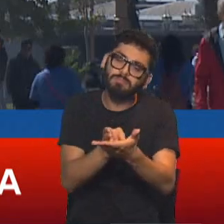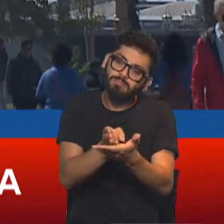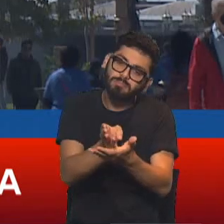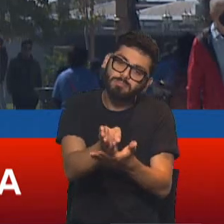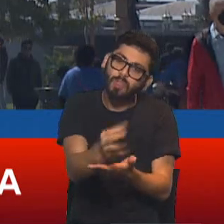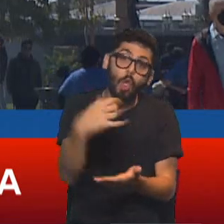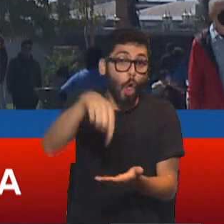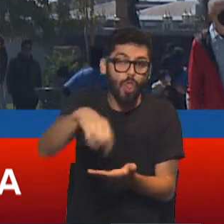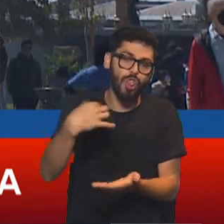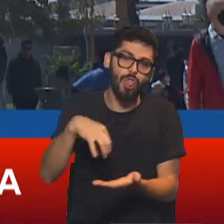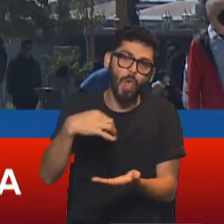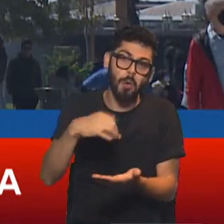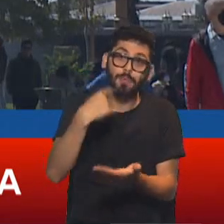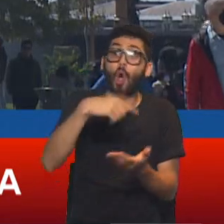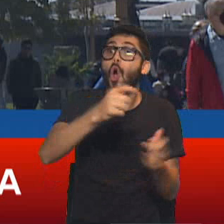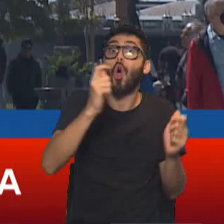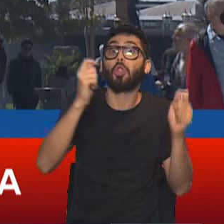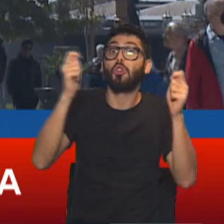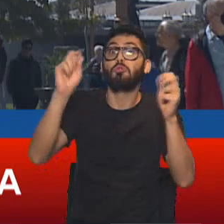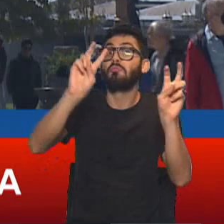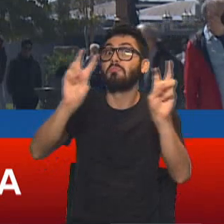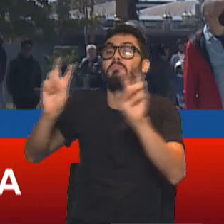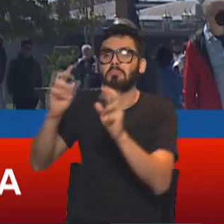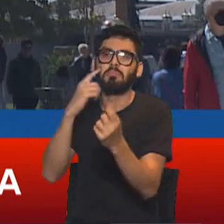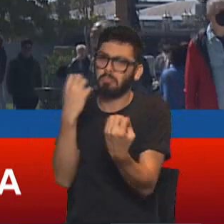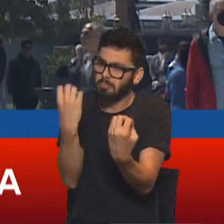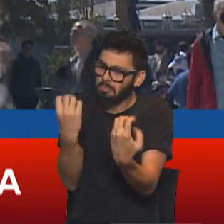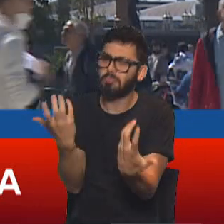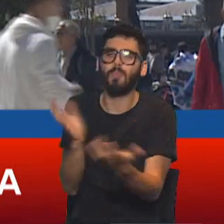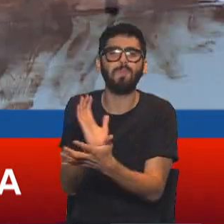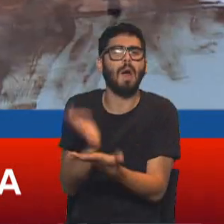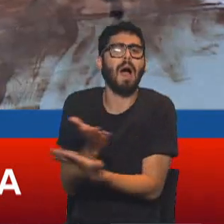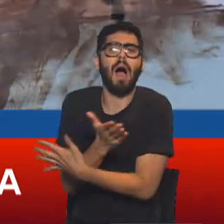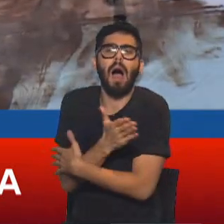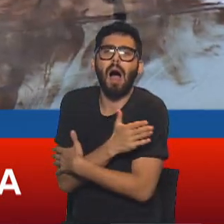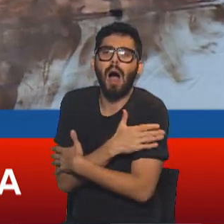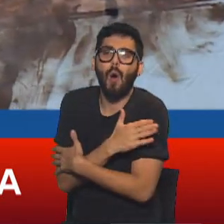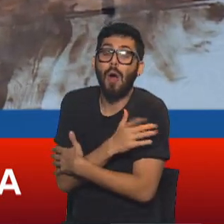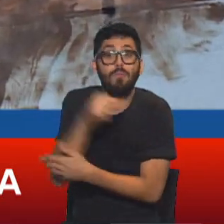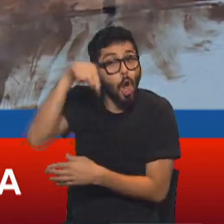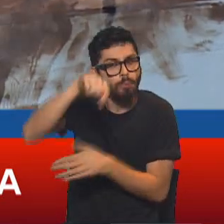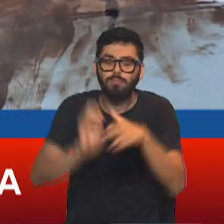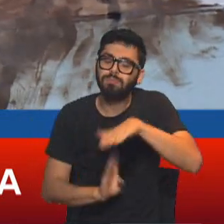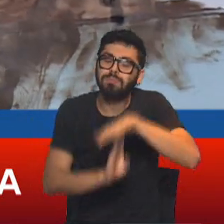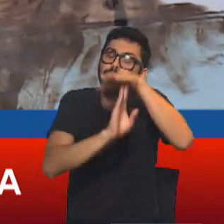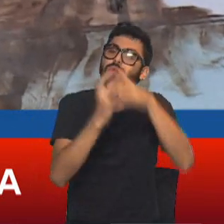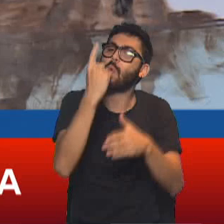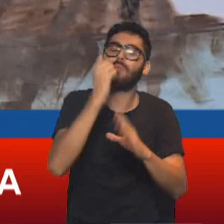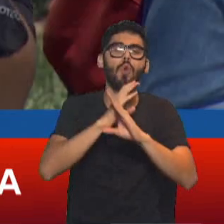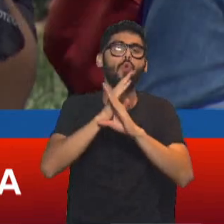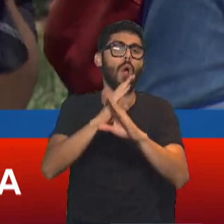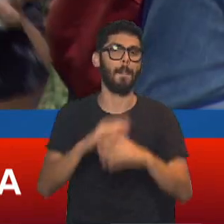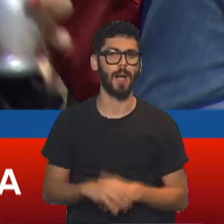nunca y por sobre todas las demás consignas, abrazarlas y serle la más importante, nunca más.